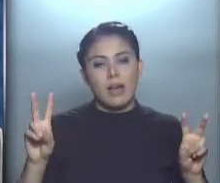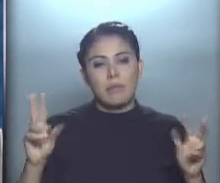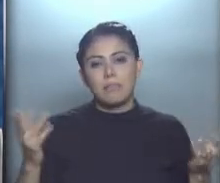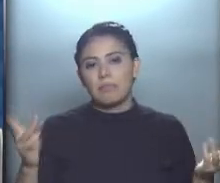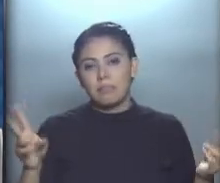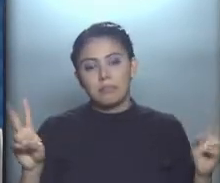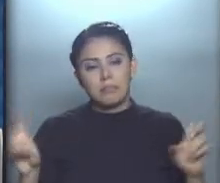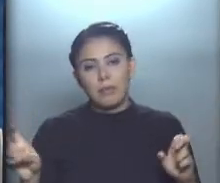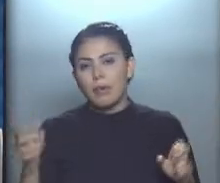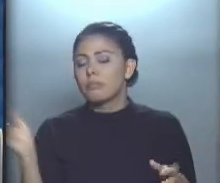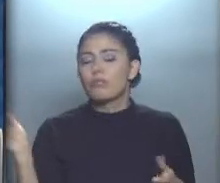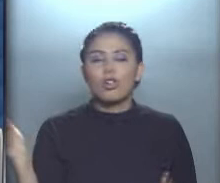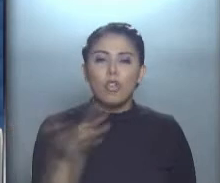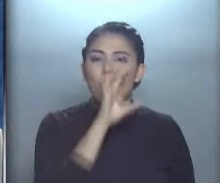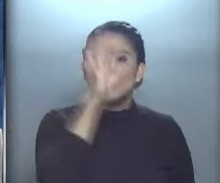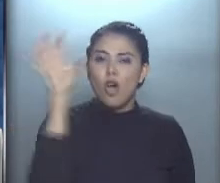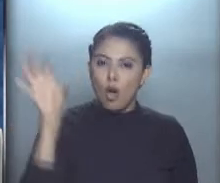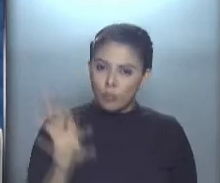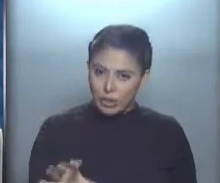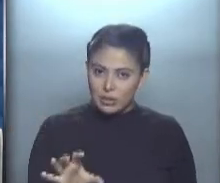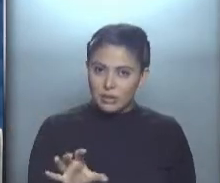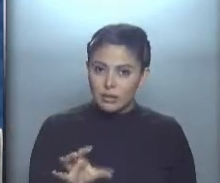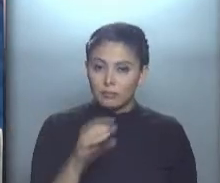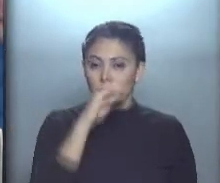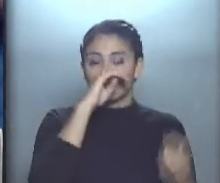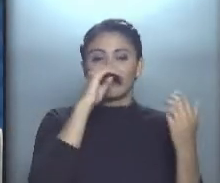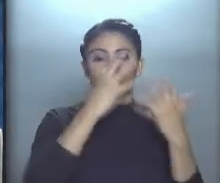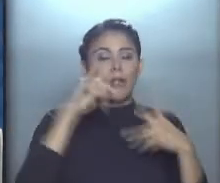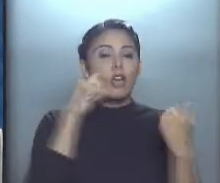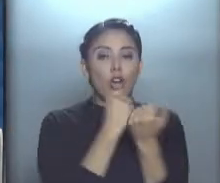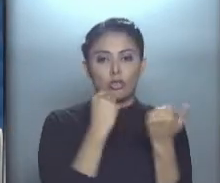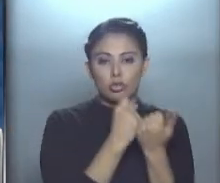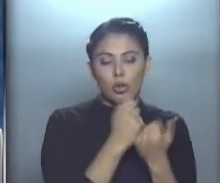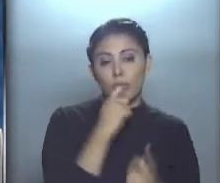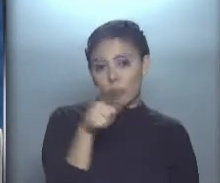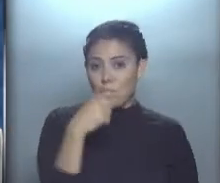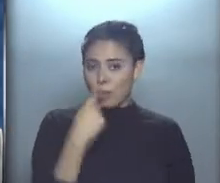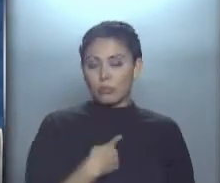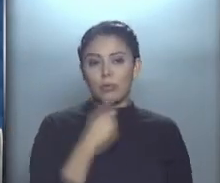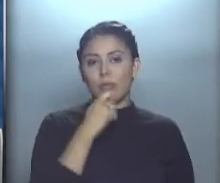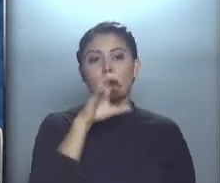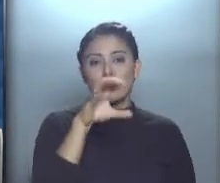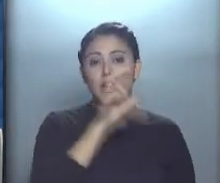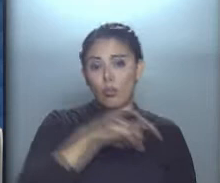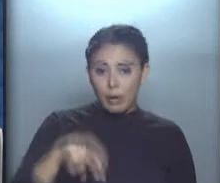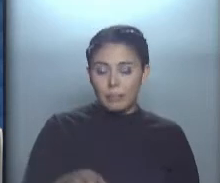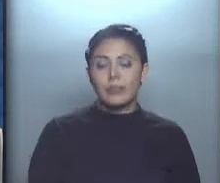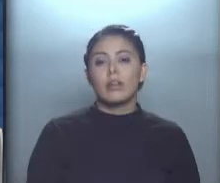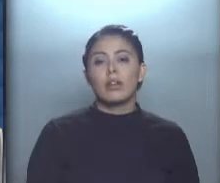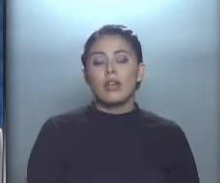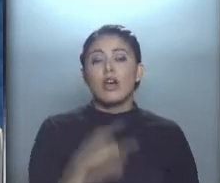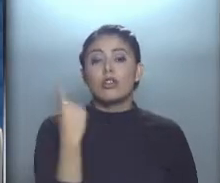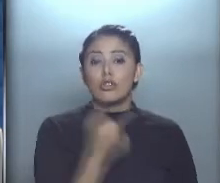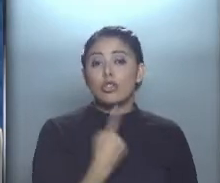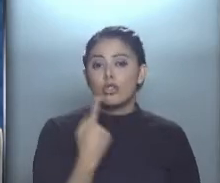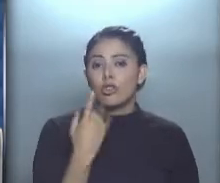es todas las provincias, teníamos un sistema de monitoreo respecto, usted me comenta el caso de la provincia de Neuquén. Nosotros